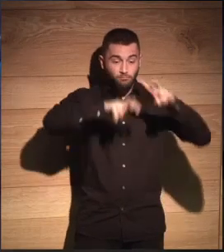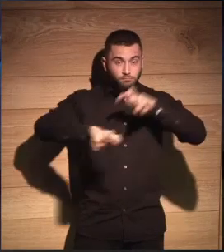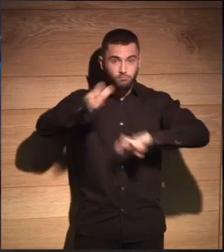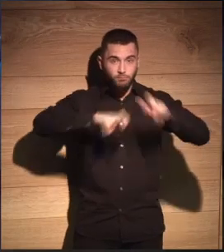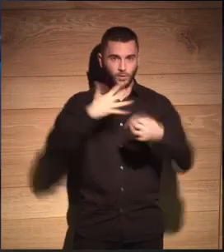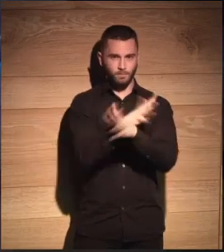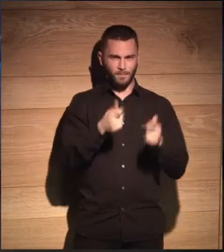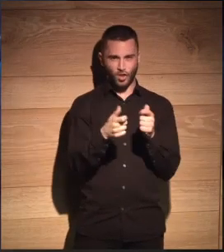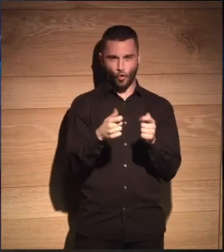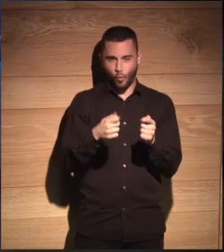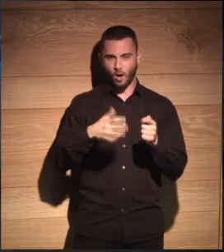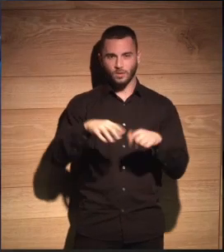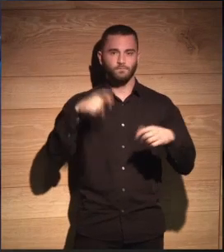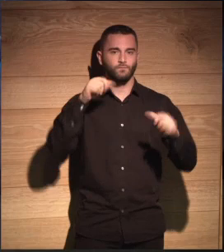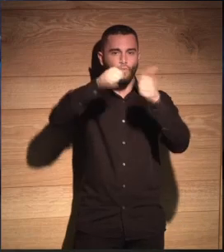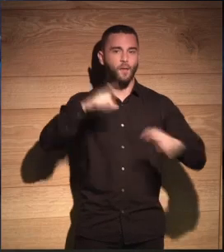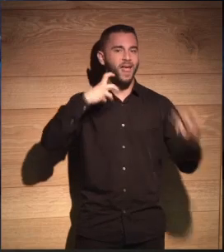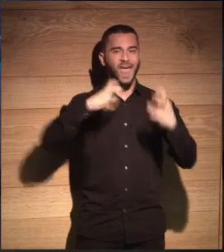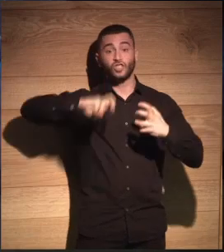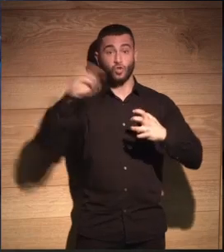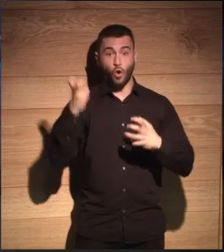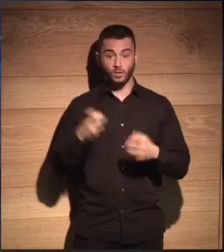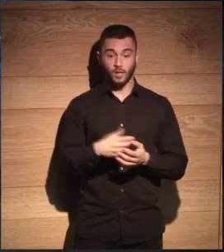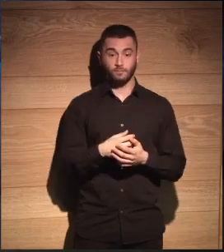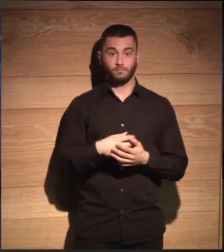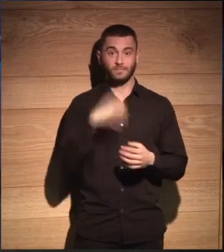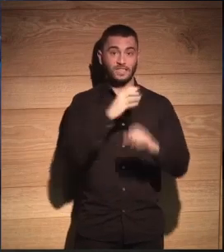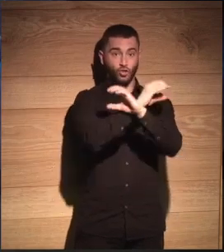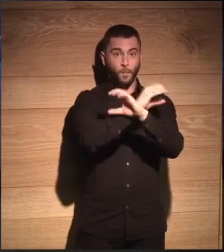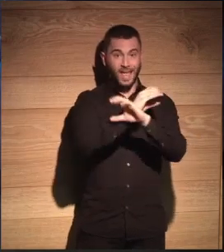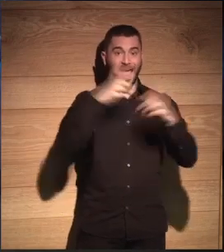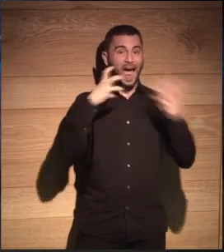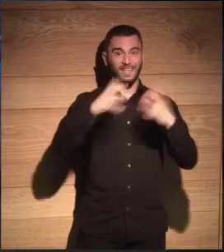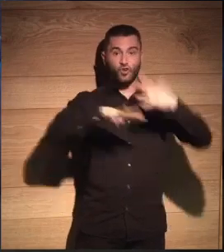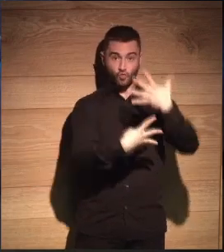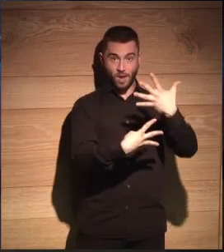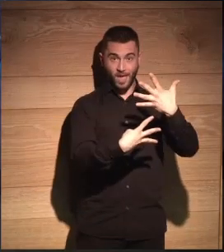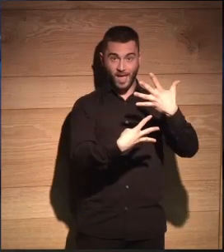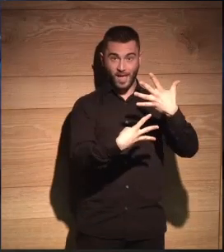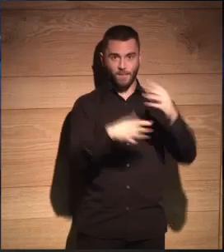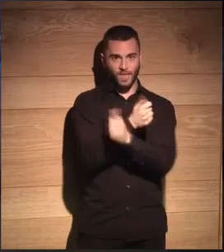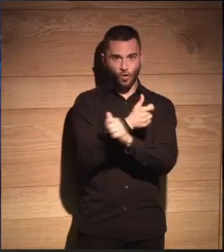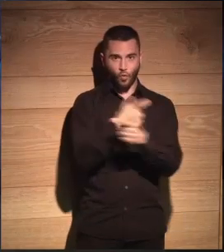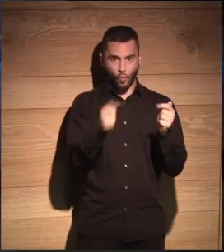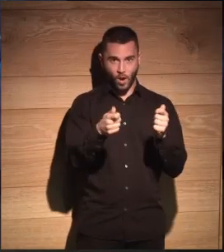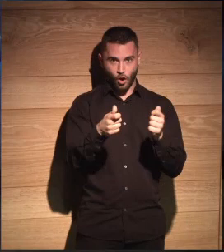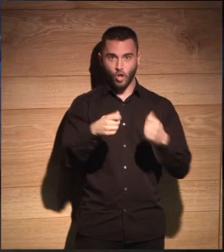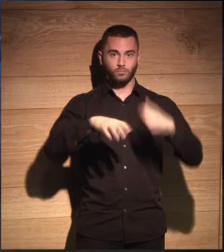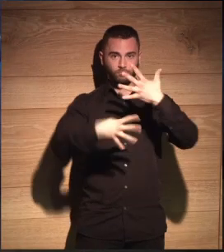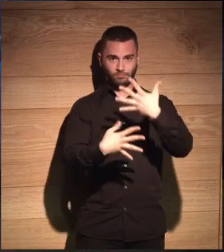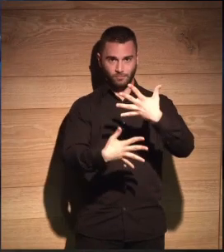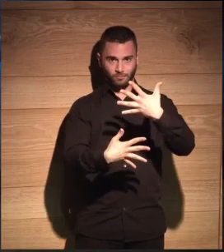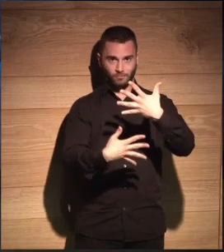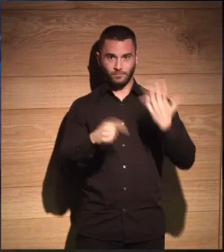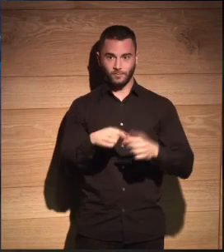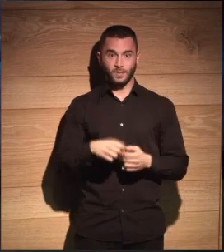los videojuegos y cualquier otra forma de arte. Si el cómic es el noveno arte, los videojuegos serían el décimo. Y hoy nos reúnen el noveno y el